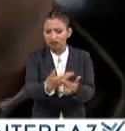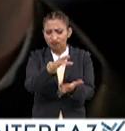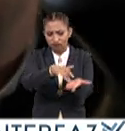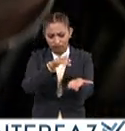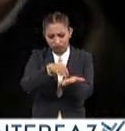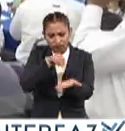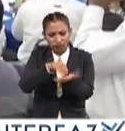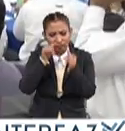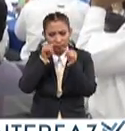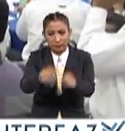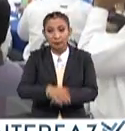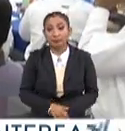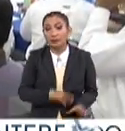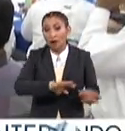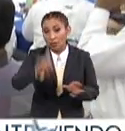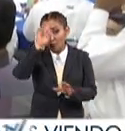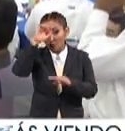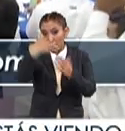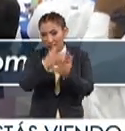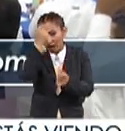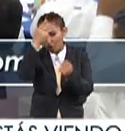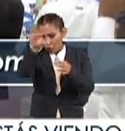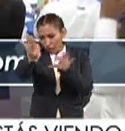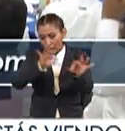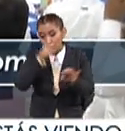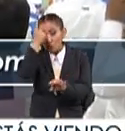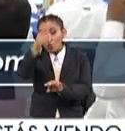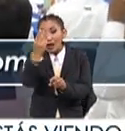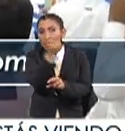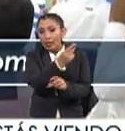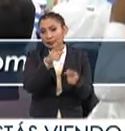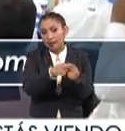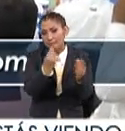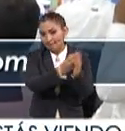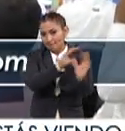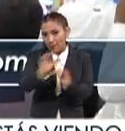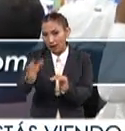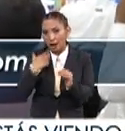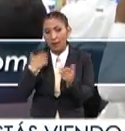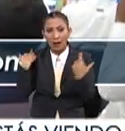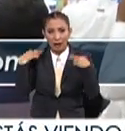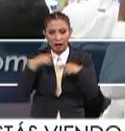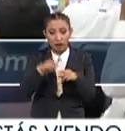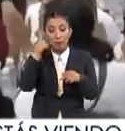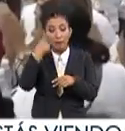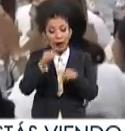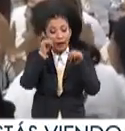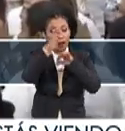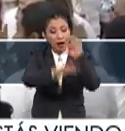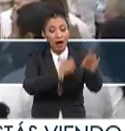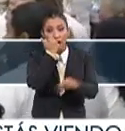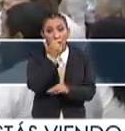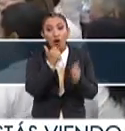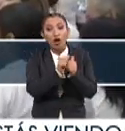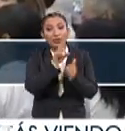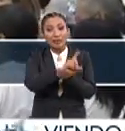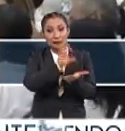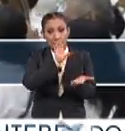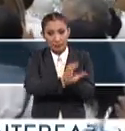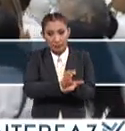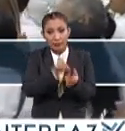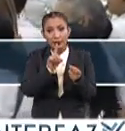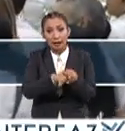será considerada. Entre las propuestas planteadas, destacaron la necesidad de capacitar al personal docente para atender a estudiantes con